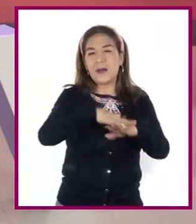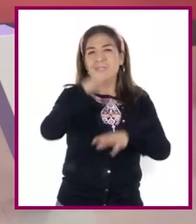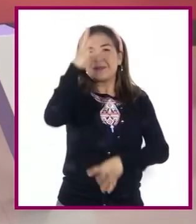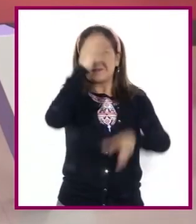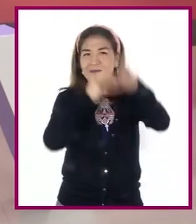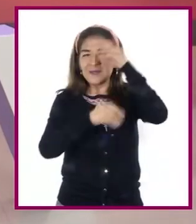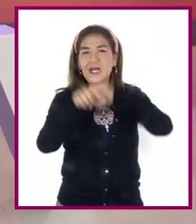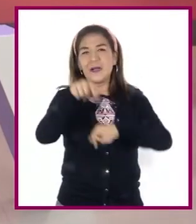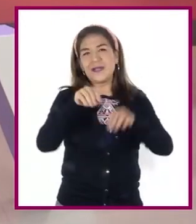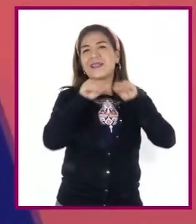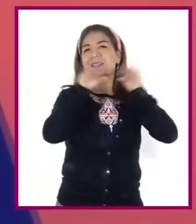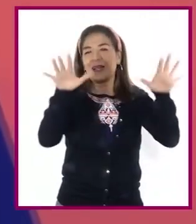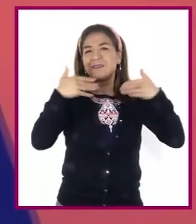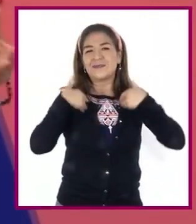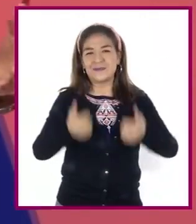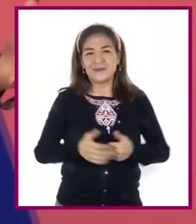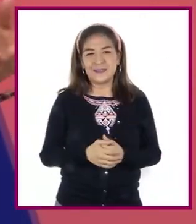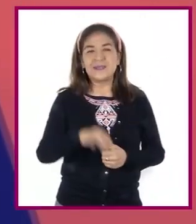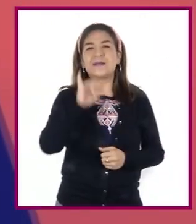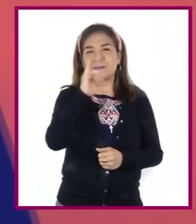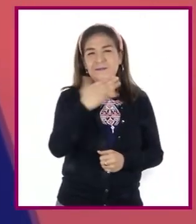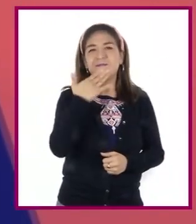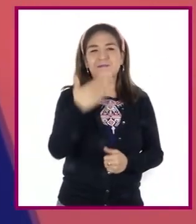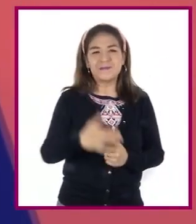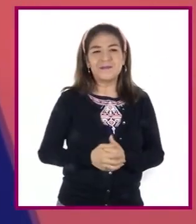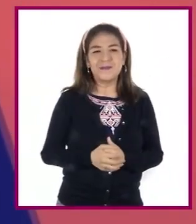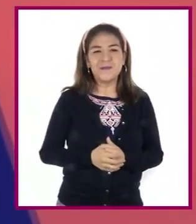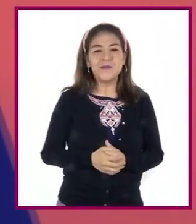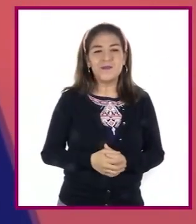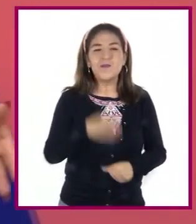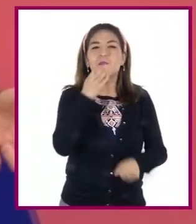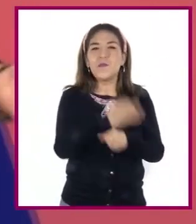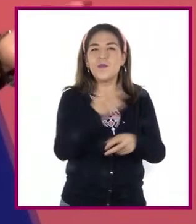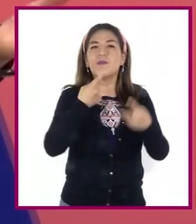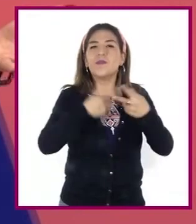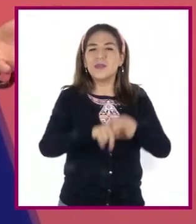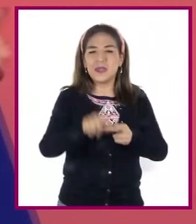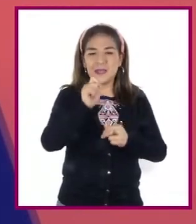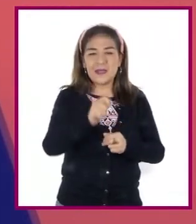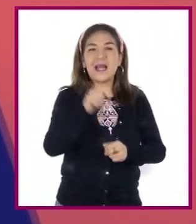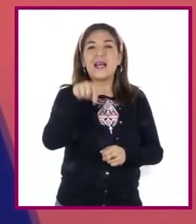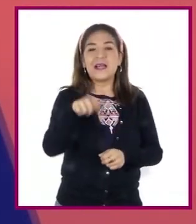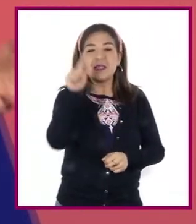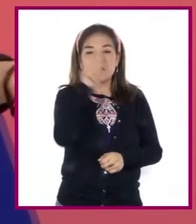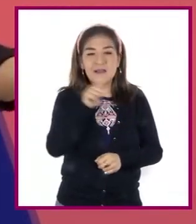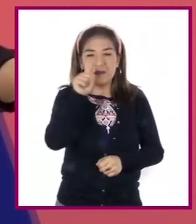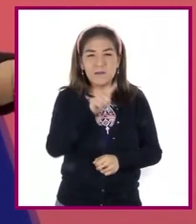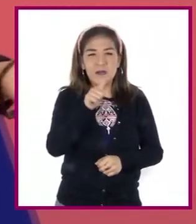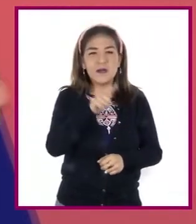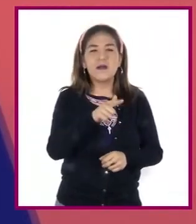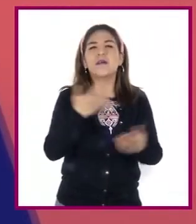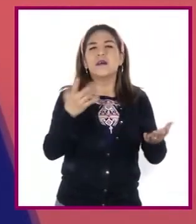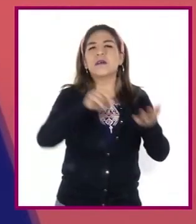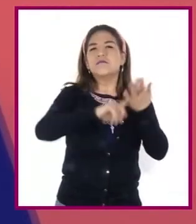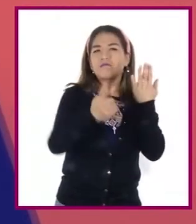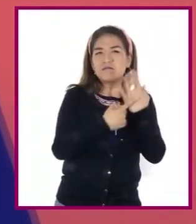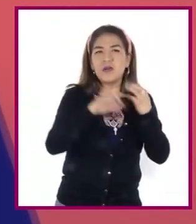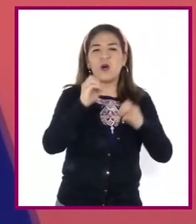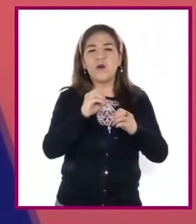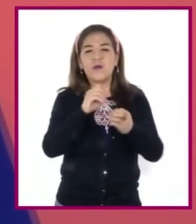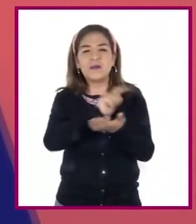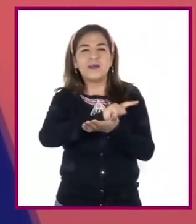conocimientos muy claros? Me parece muy bien. Comenzaremos diciendo que el lenguaje puede ser literal o figurado.